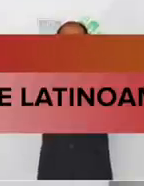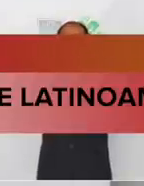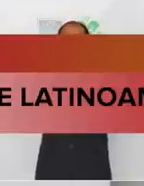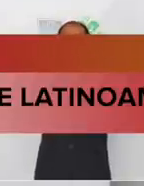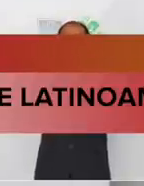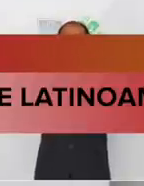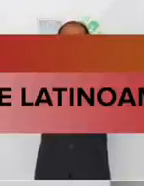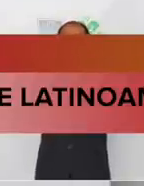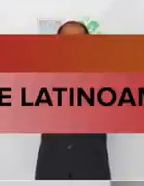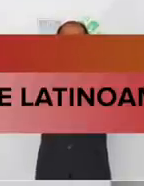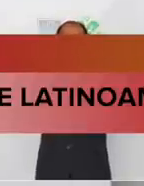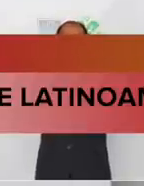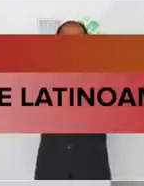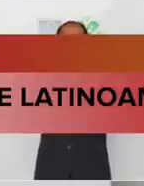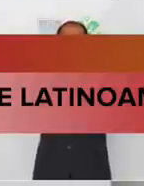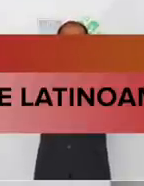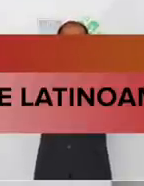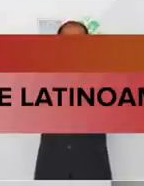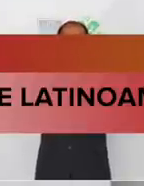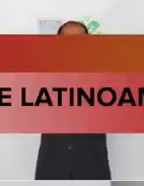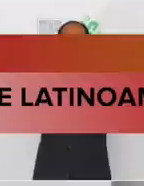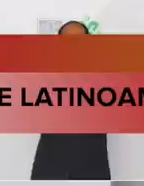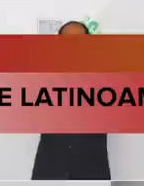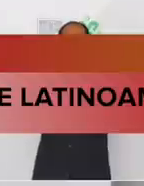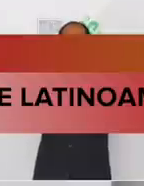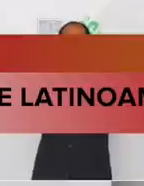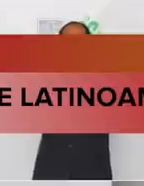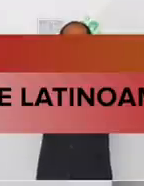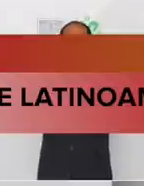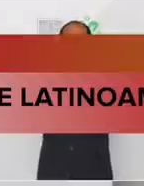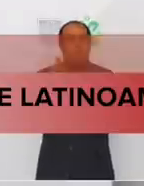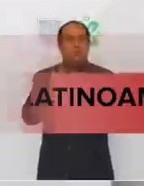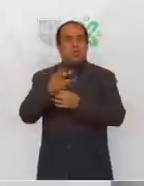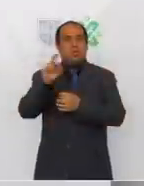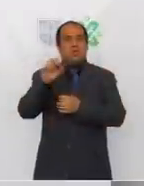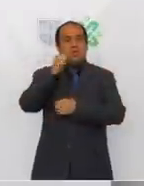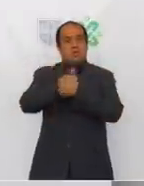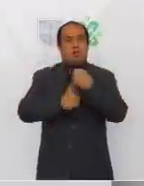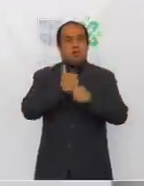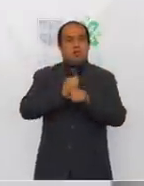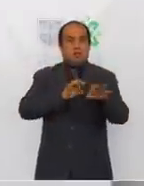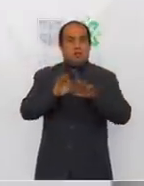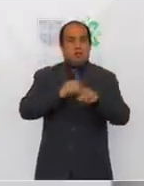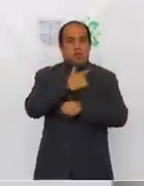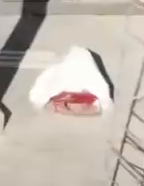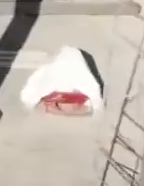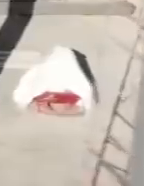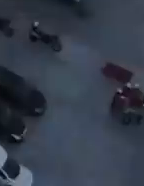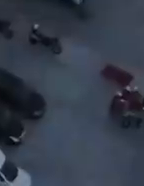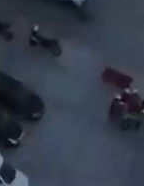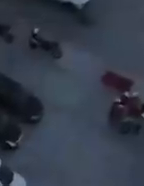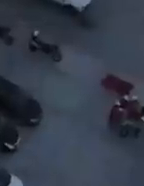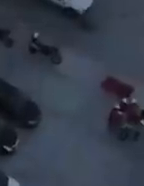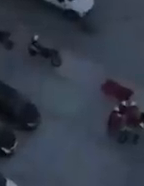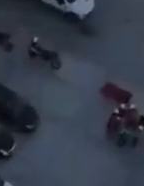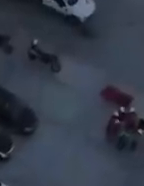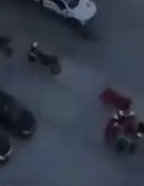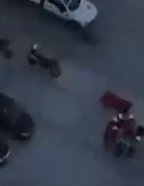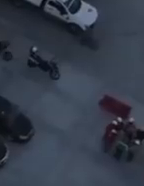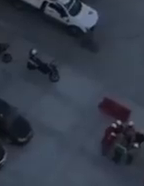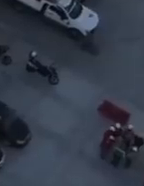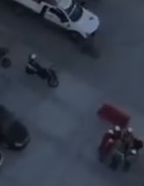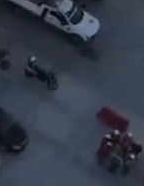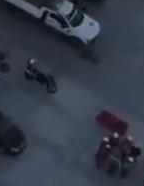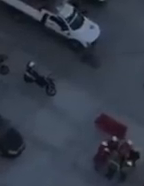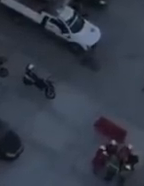obra, Ricardo Estrada, que les decía, 30 años trabajando y que nos da mucho gusto, entró en servicio social, de servicio social,